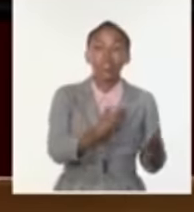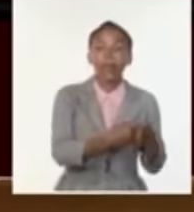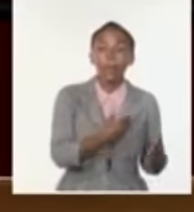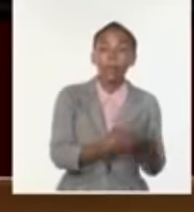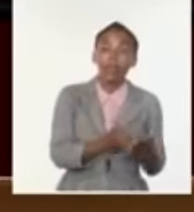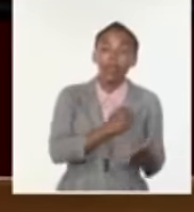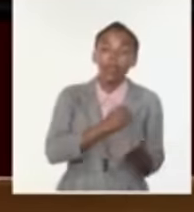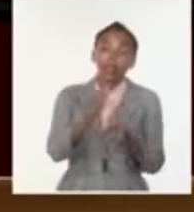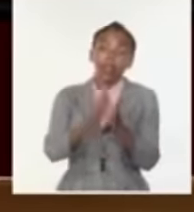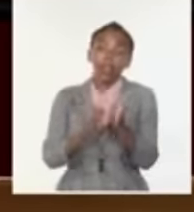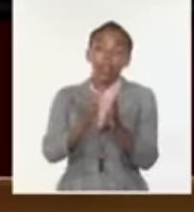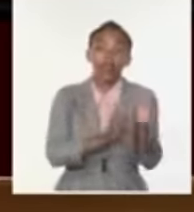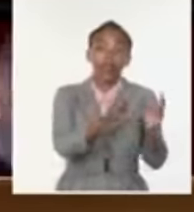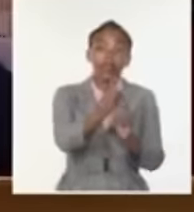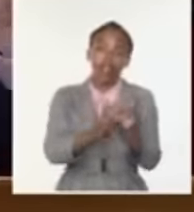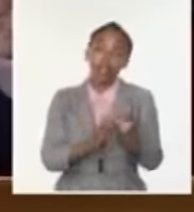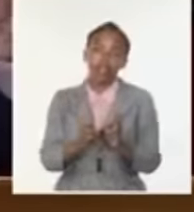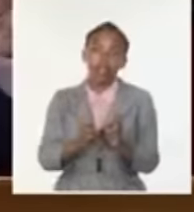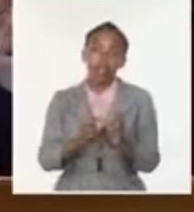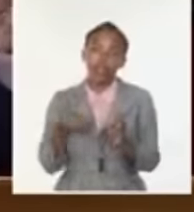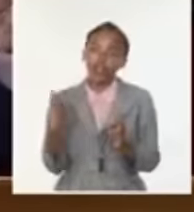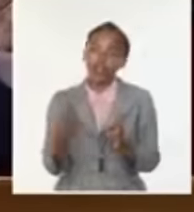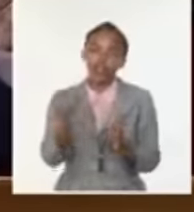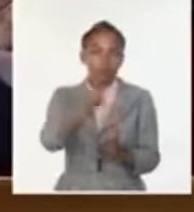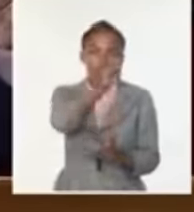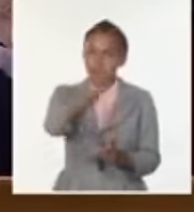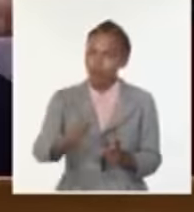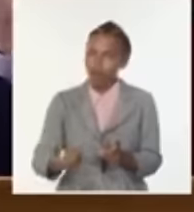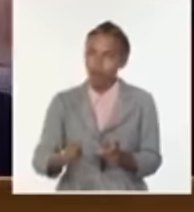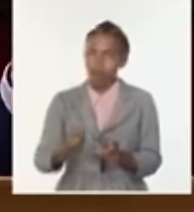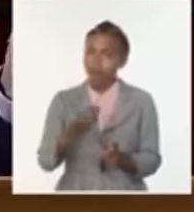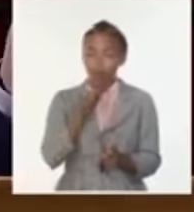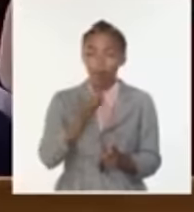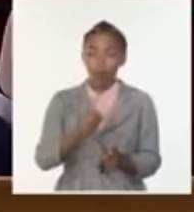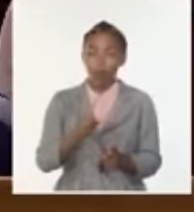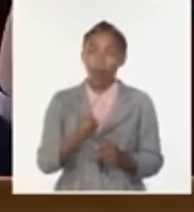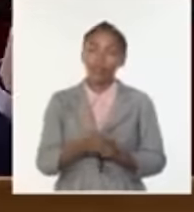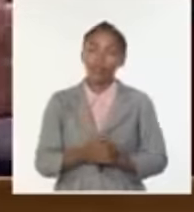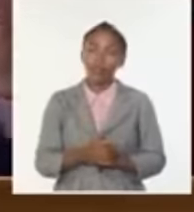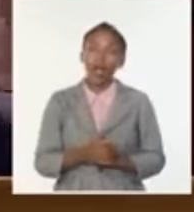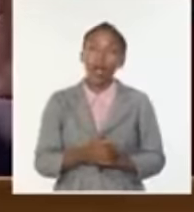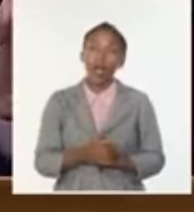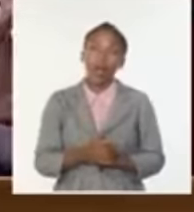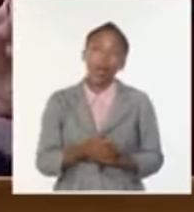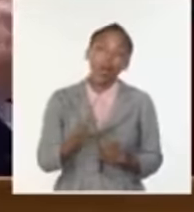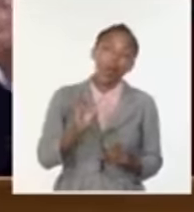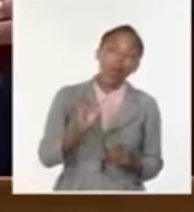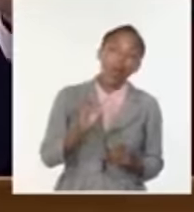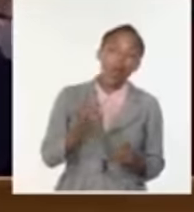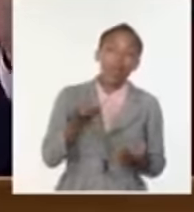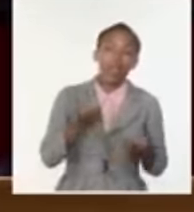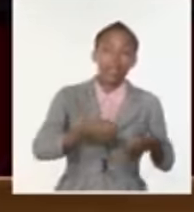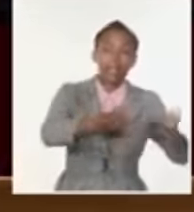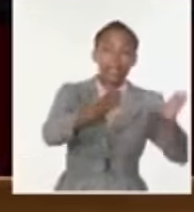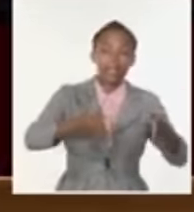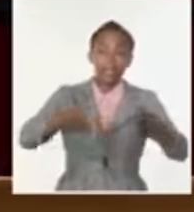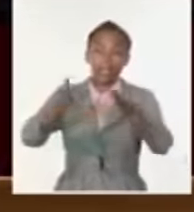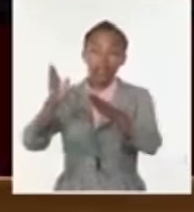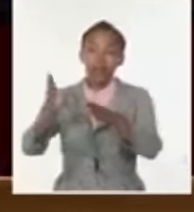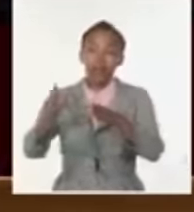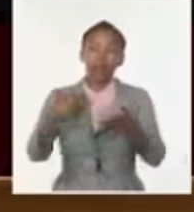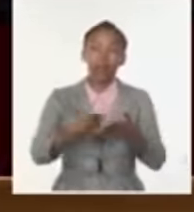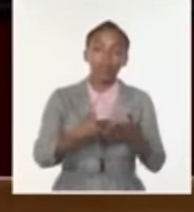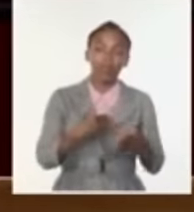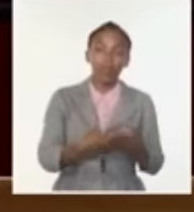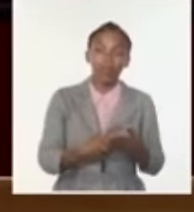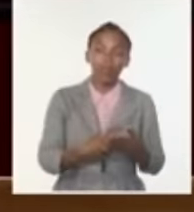alquilar los talleres, o incluso varias instituciones empresariales no han alquilado, han dado en usufructo